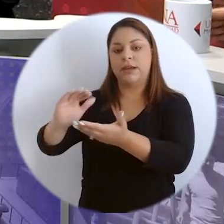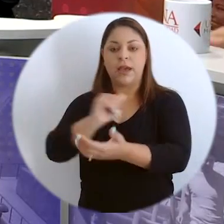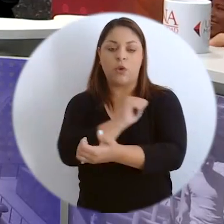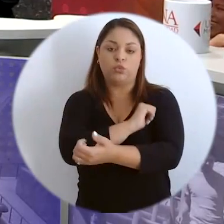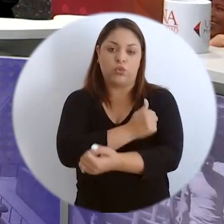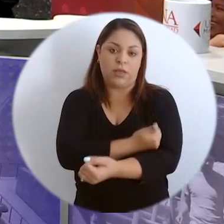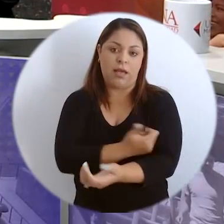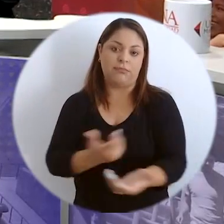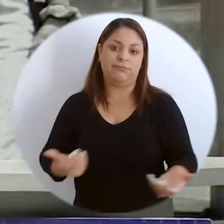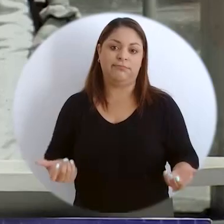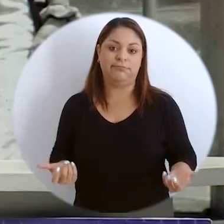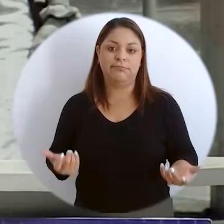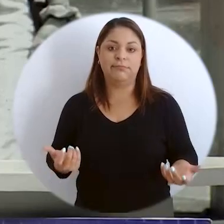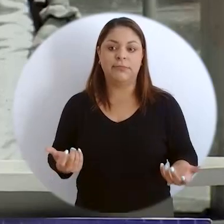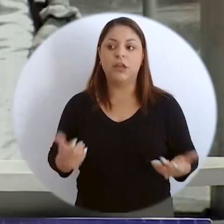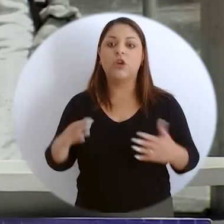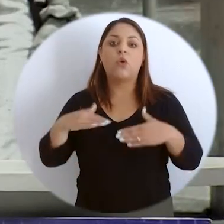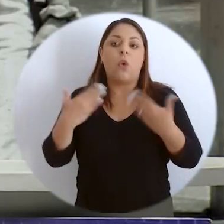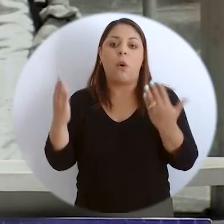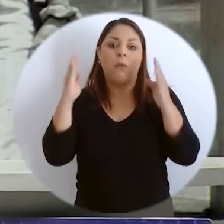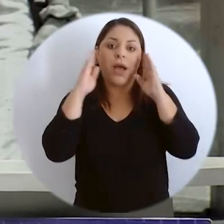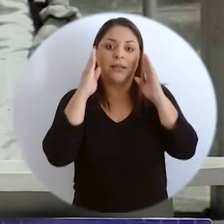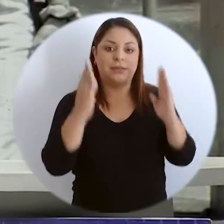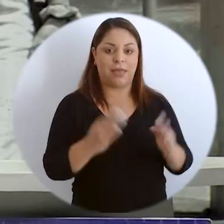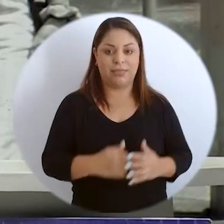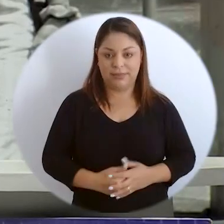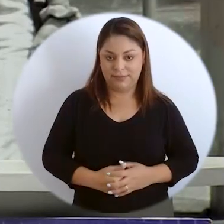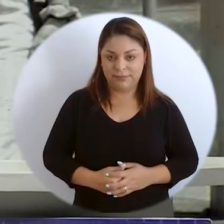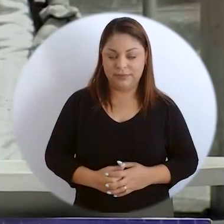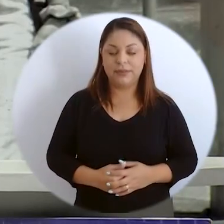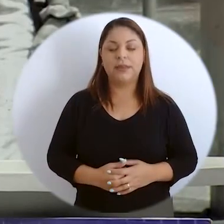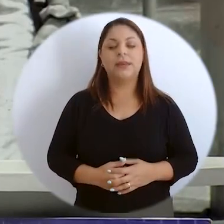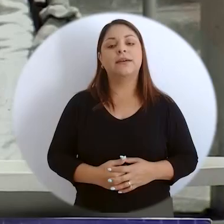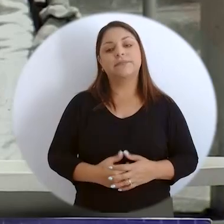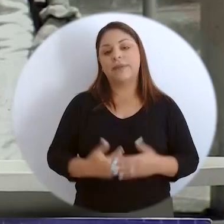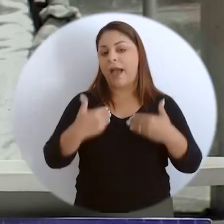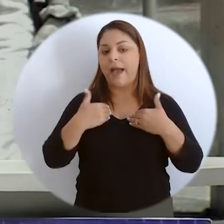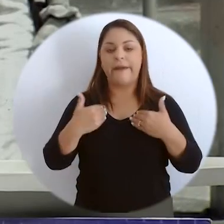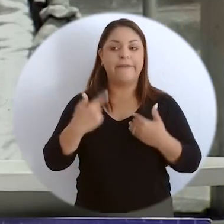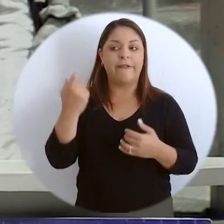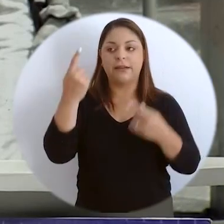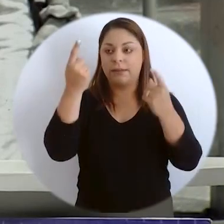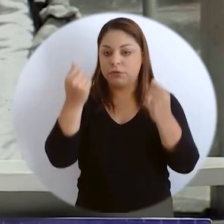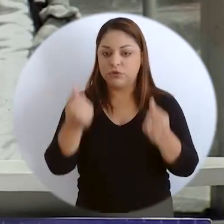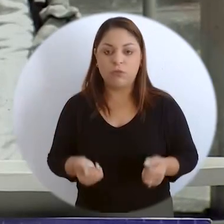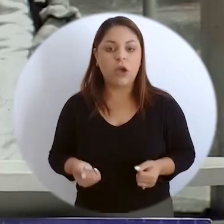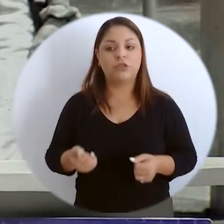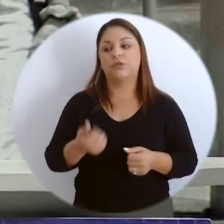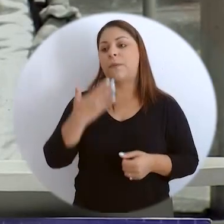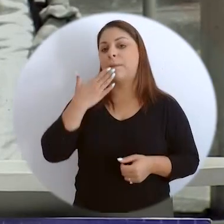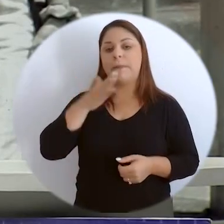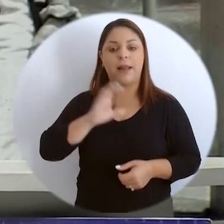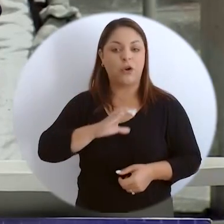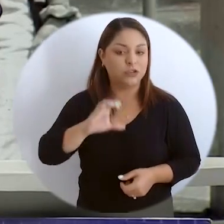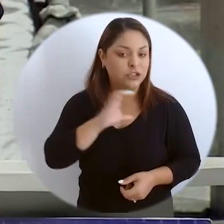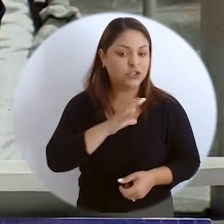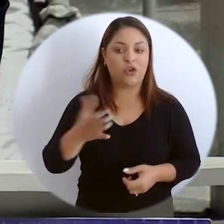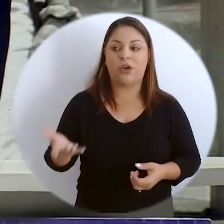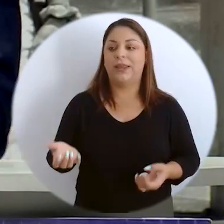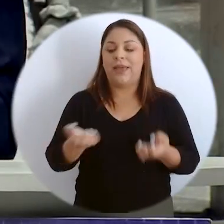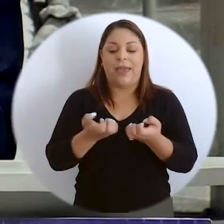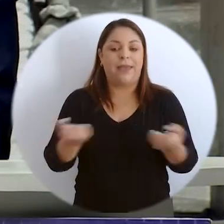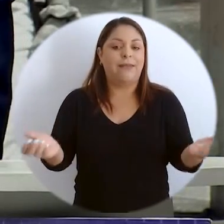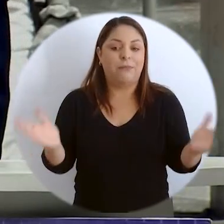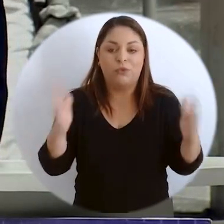los temas de el deterioro en las condiciones, falta de presupuesto, de equipo, etcétera. Y algo